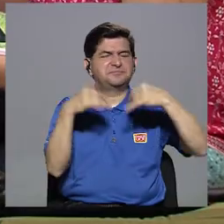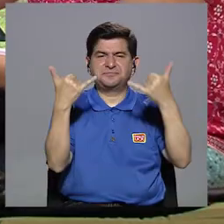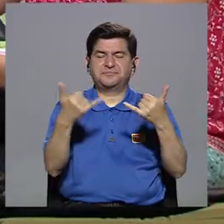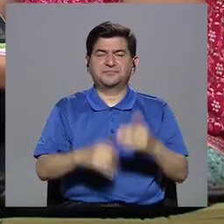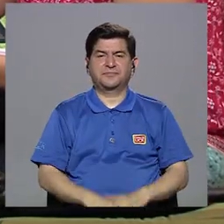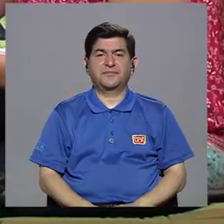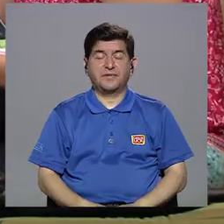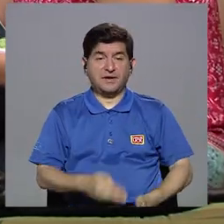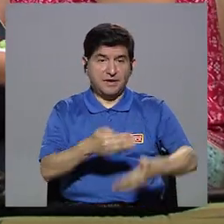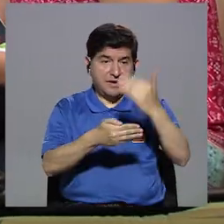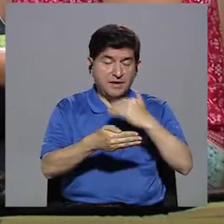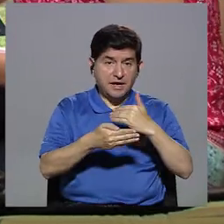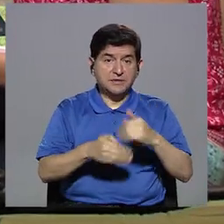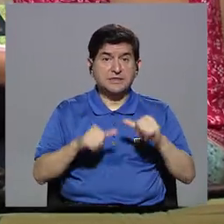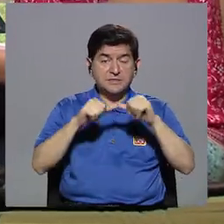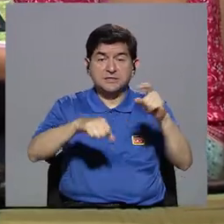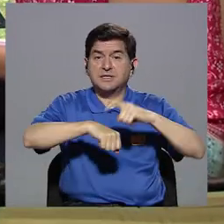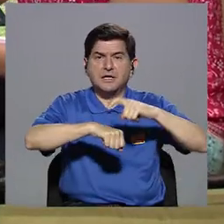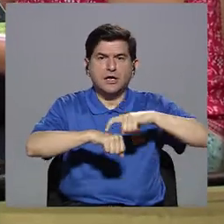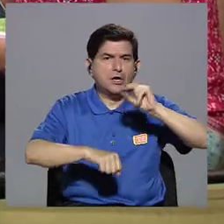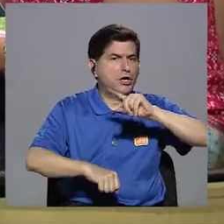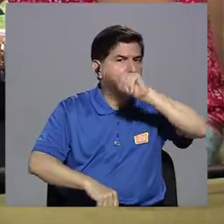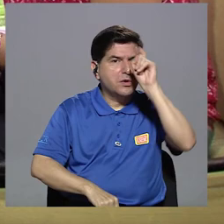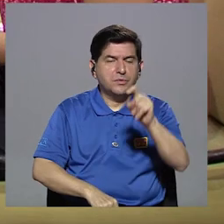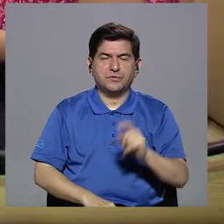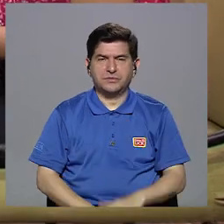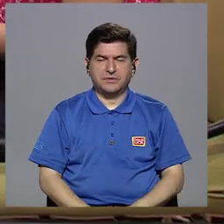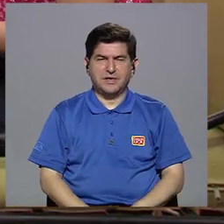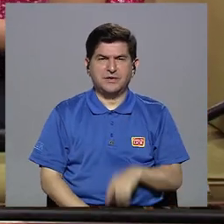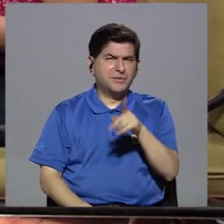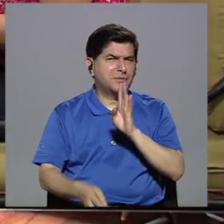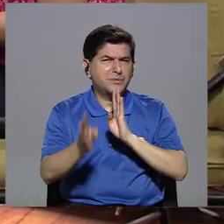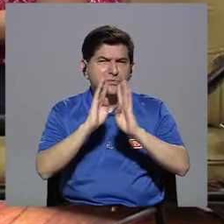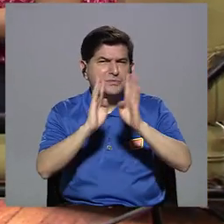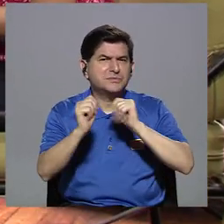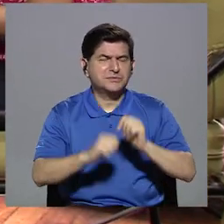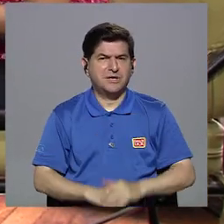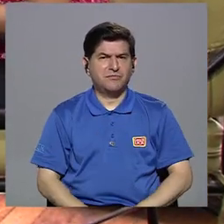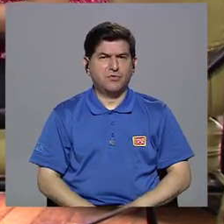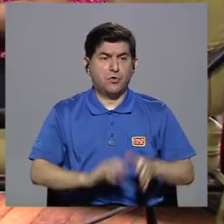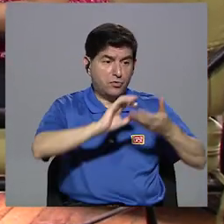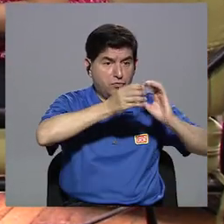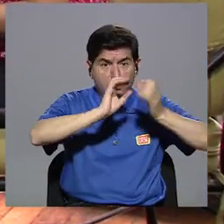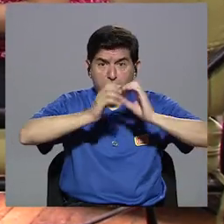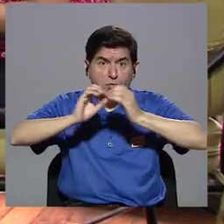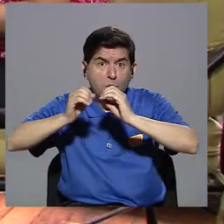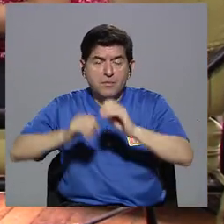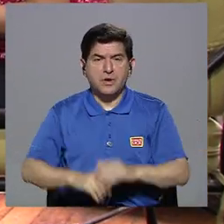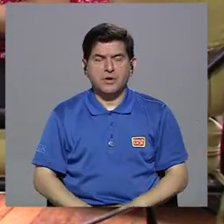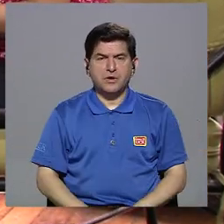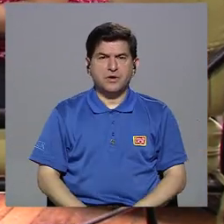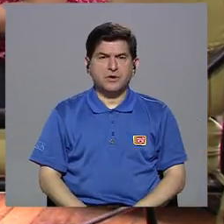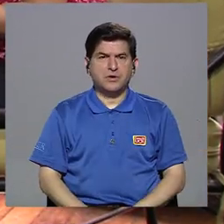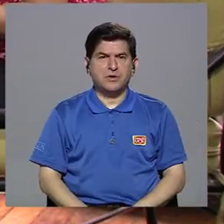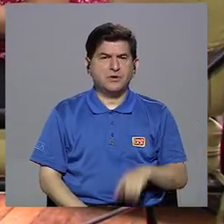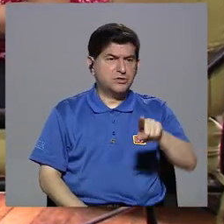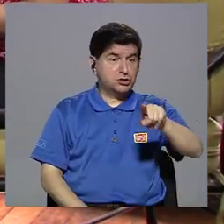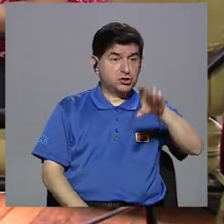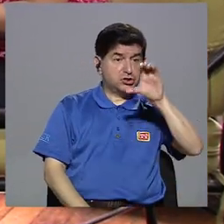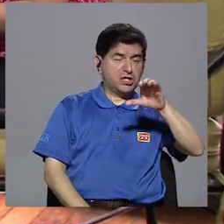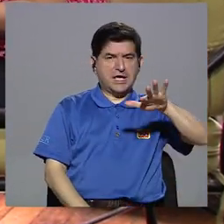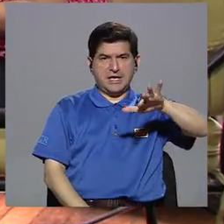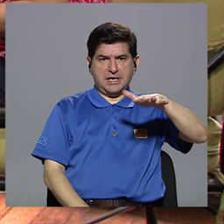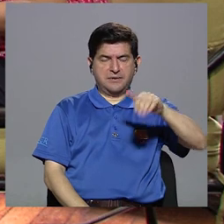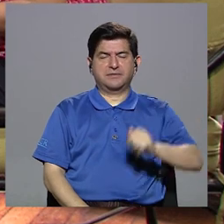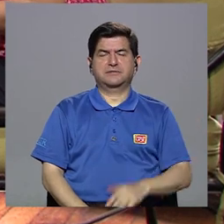y antes que pasó un poquito más de tiempo y no hacerle la pregunta cuando se refería a estos números el 100 que tiene que